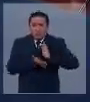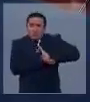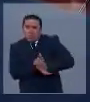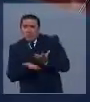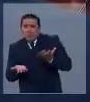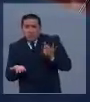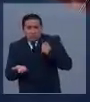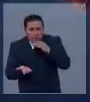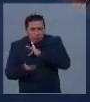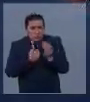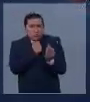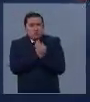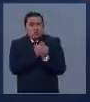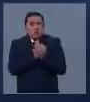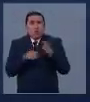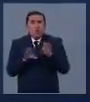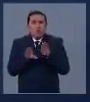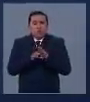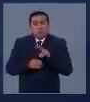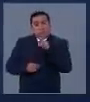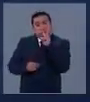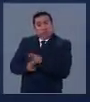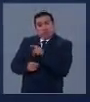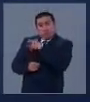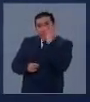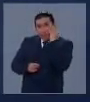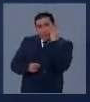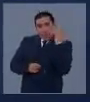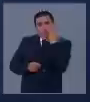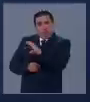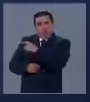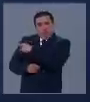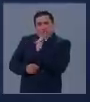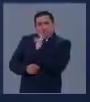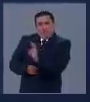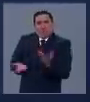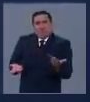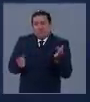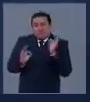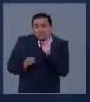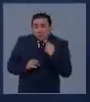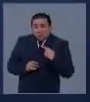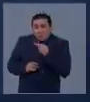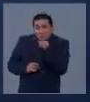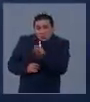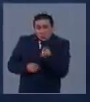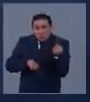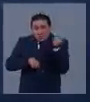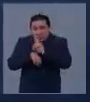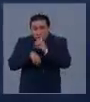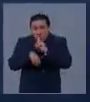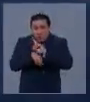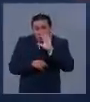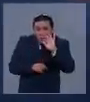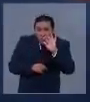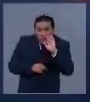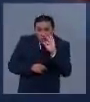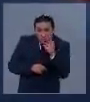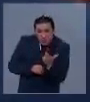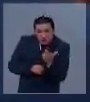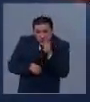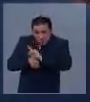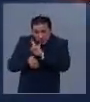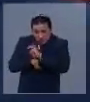pregunta, porque es de ellos, es de las redes sociales. Un trabajador que dice, si él me quiere pagar 40 pesos diarios, ¿qué arma tengo yo para